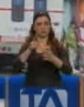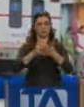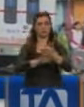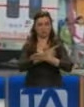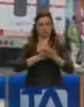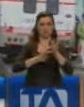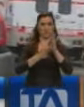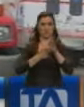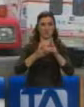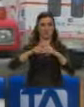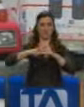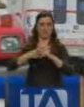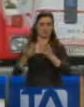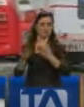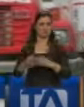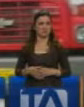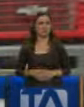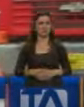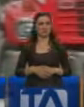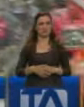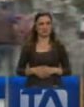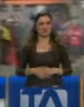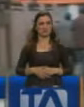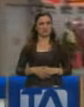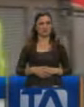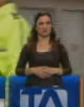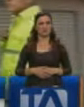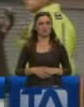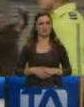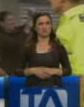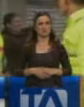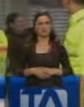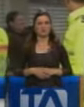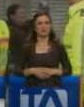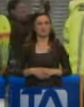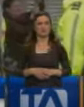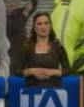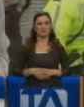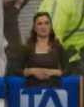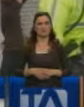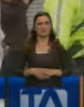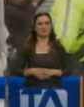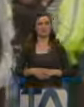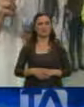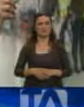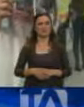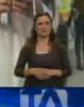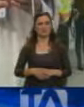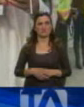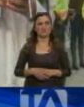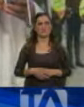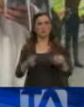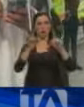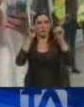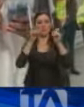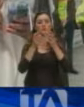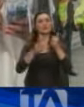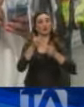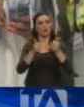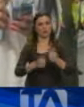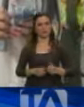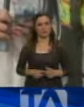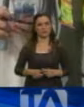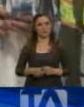de mecánicas, pues. Gracias. Muy bien, gracias. Helen, desde estudio tienes una pregunta. Sí, tú comentabas que cerca